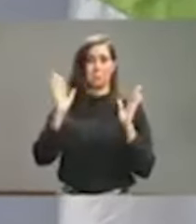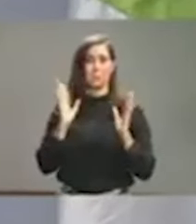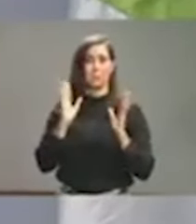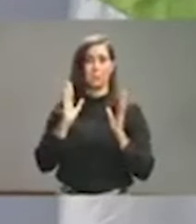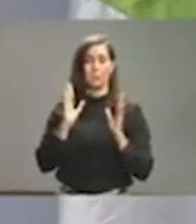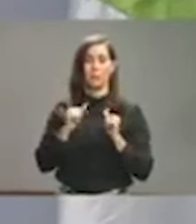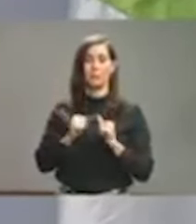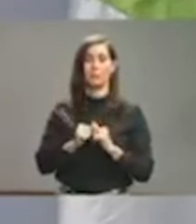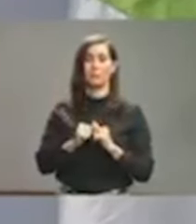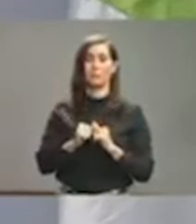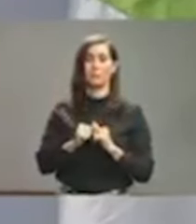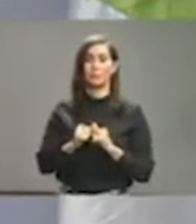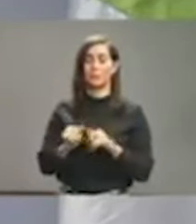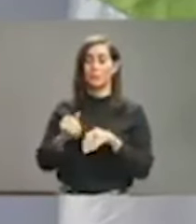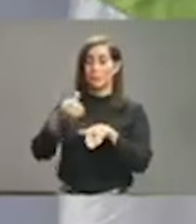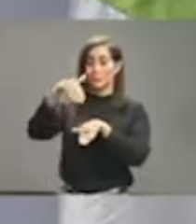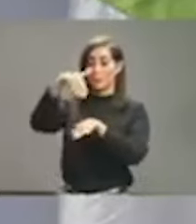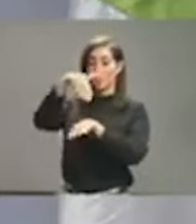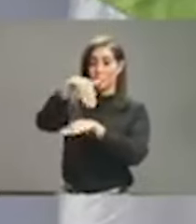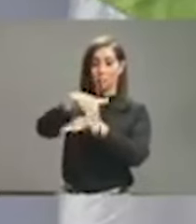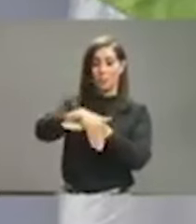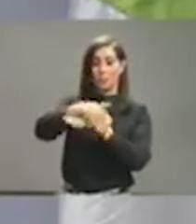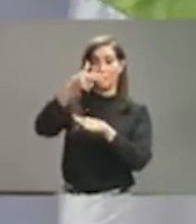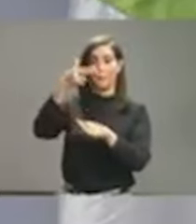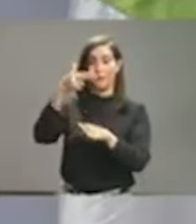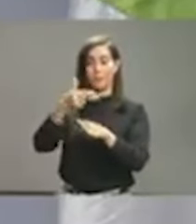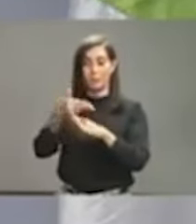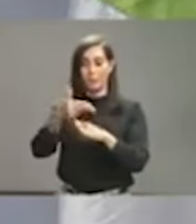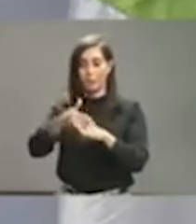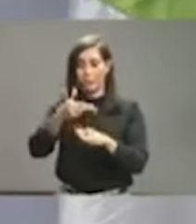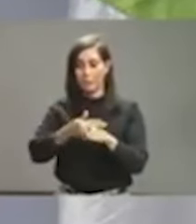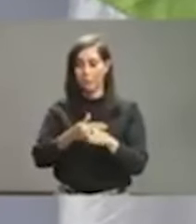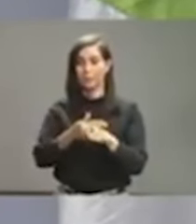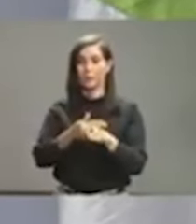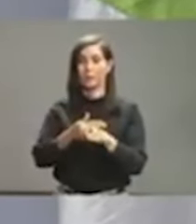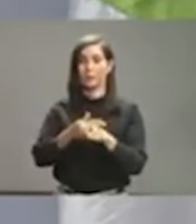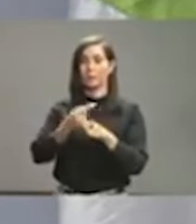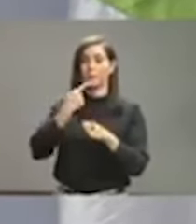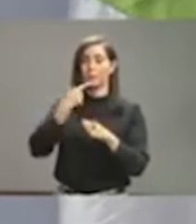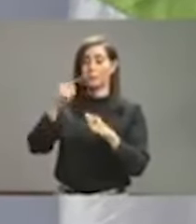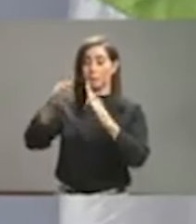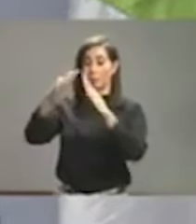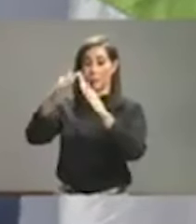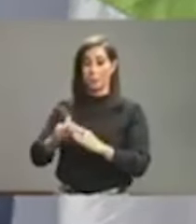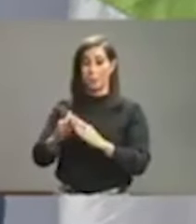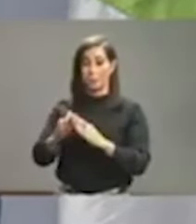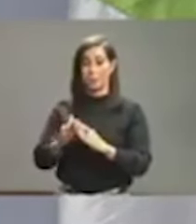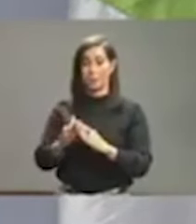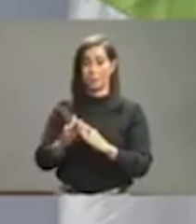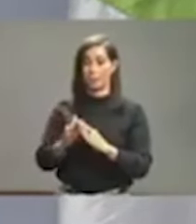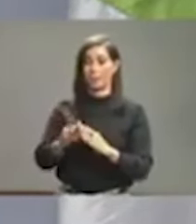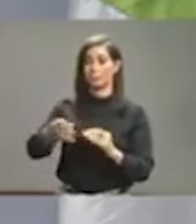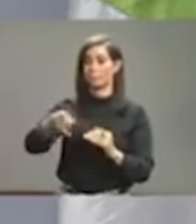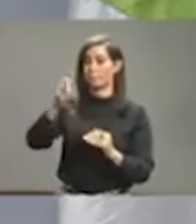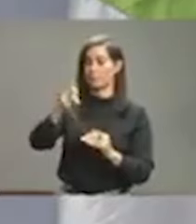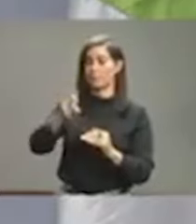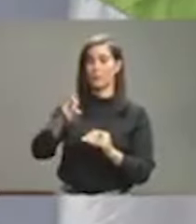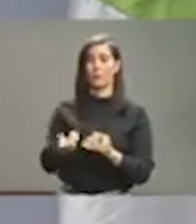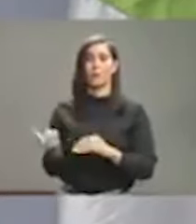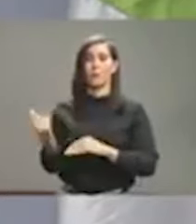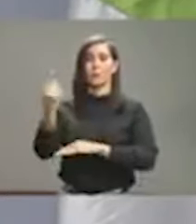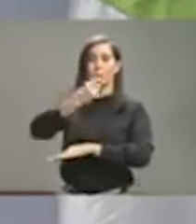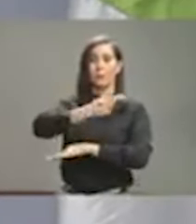El hecho de que en la noche se tome medida de este tipo es una limitación que colabora. Pero si en el día volvemos